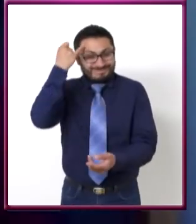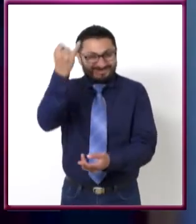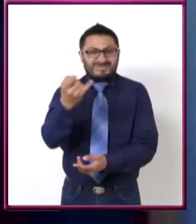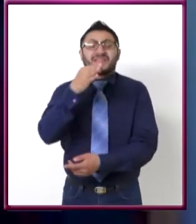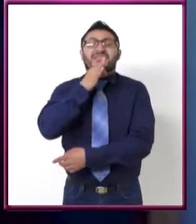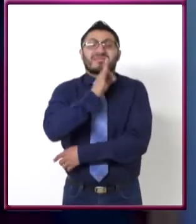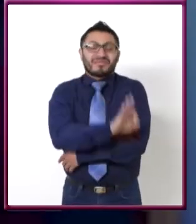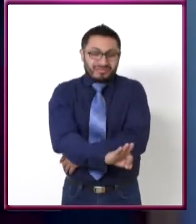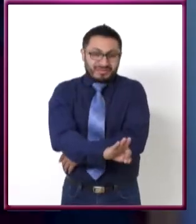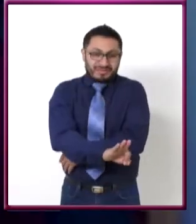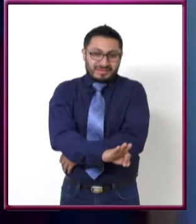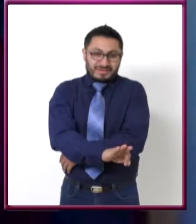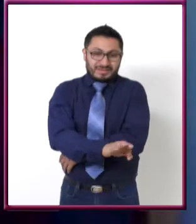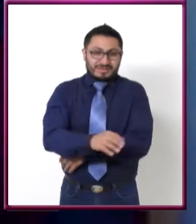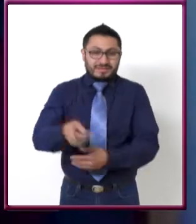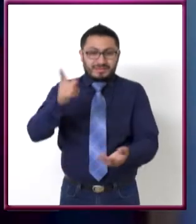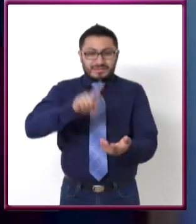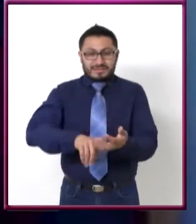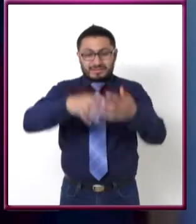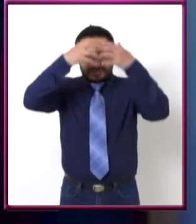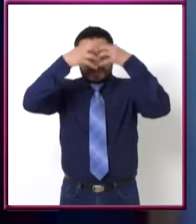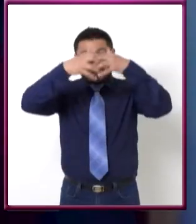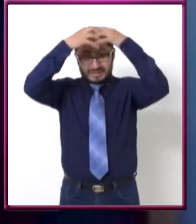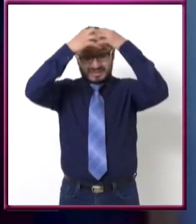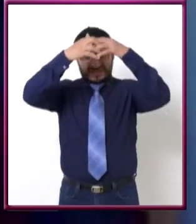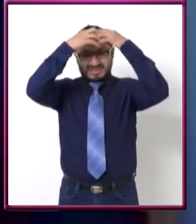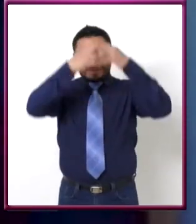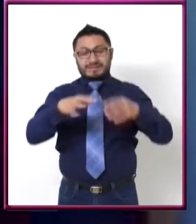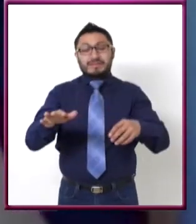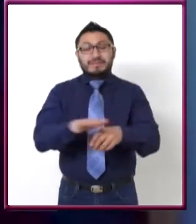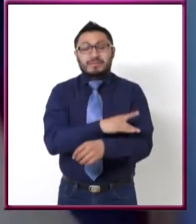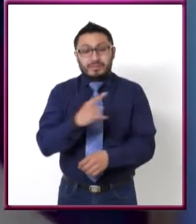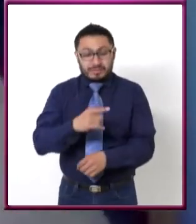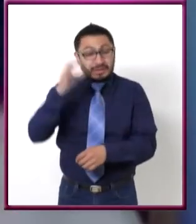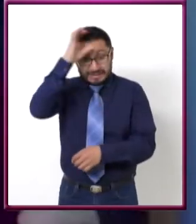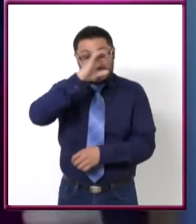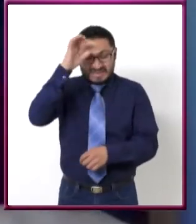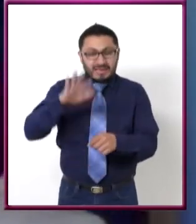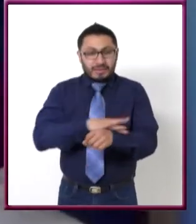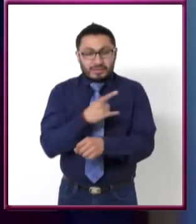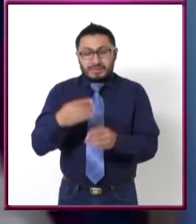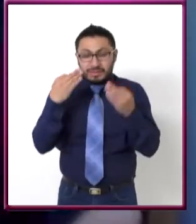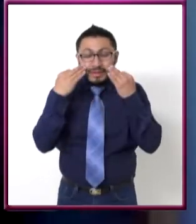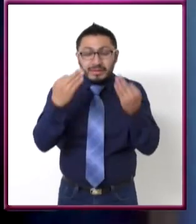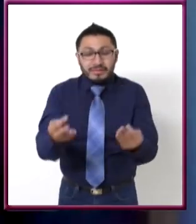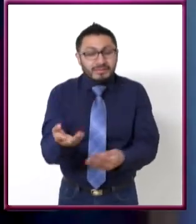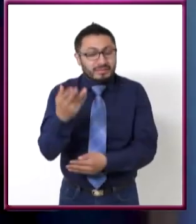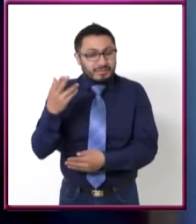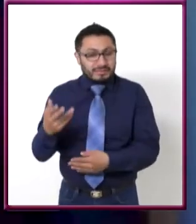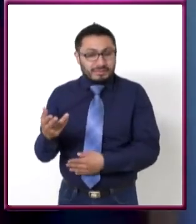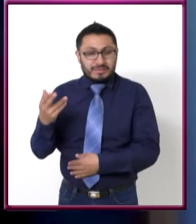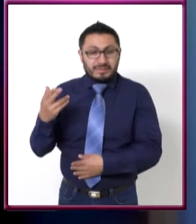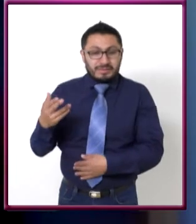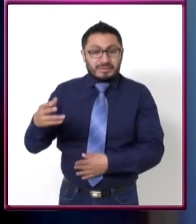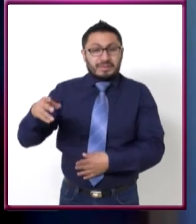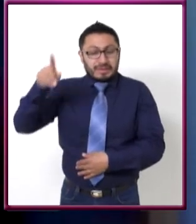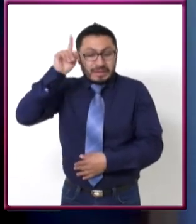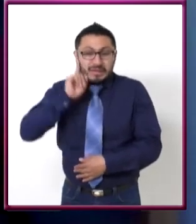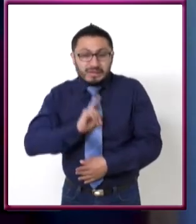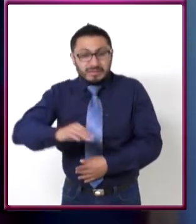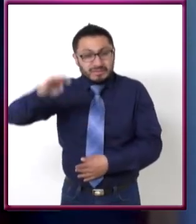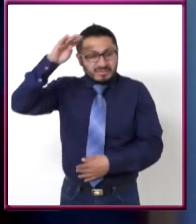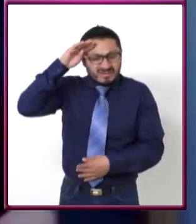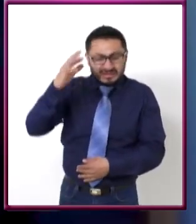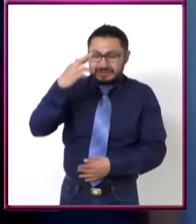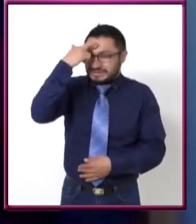idea completamente falsa a nivel de neurociencia, porque ya se ha visto que cuando nosotros llegamos